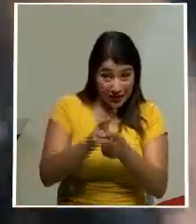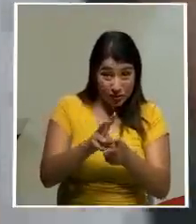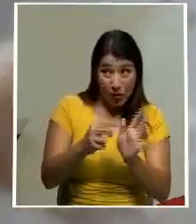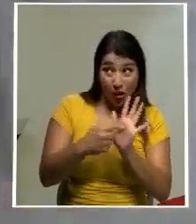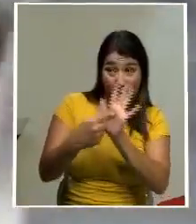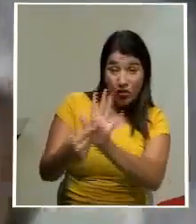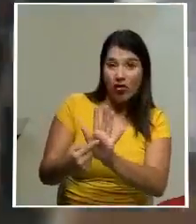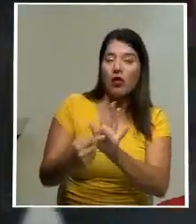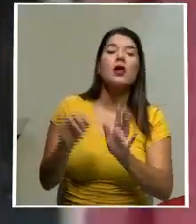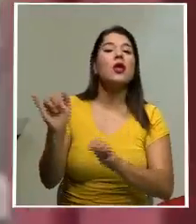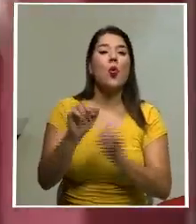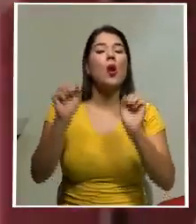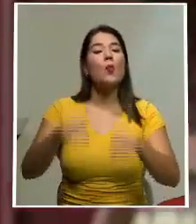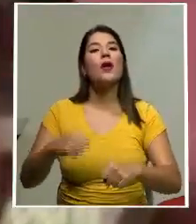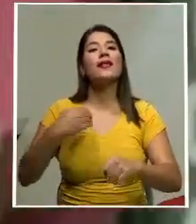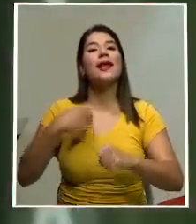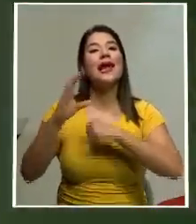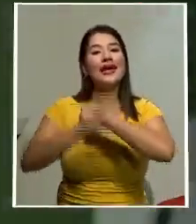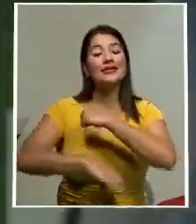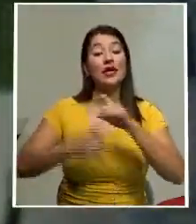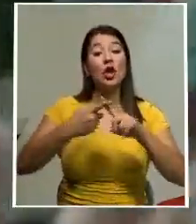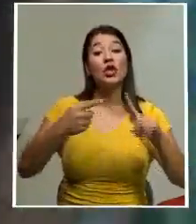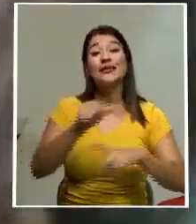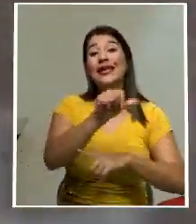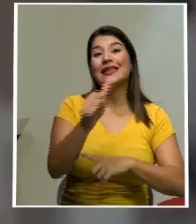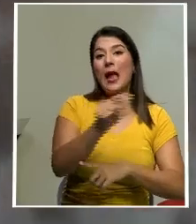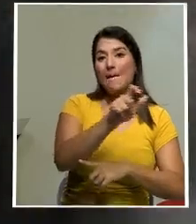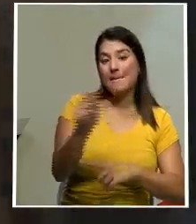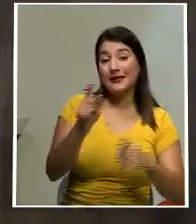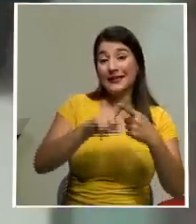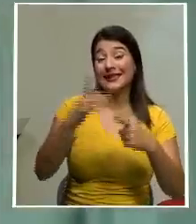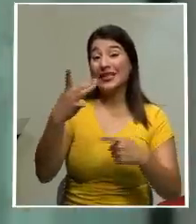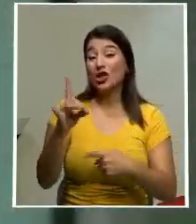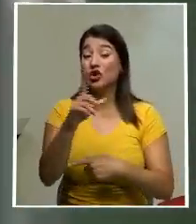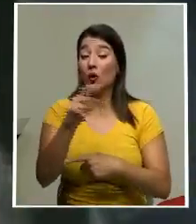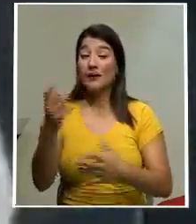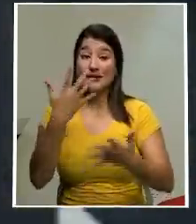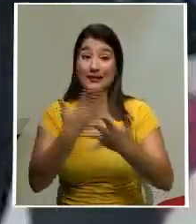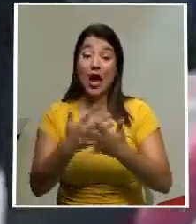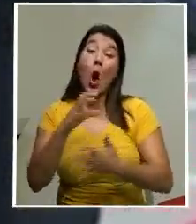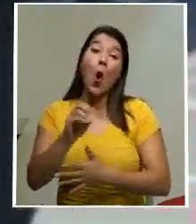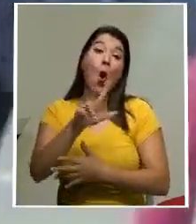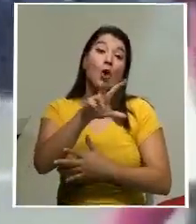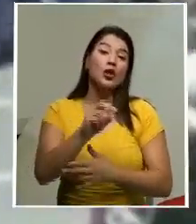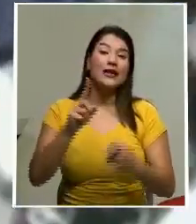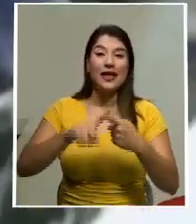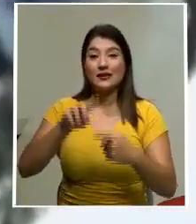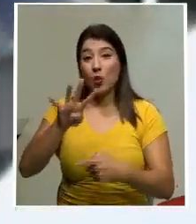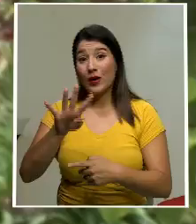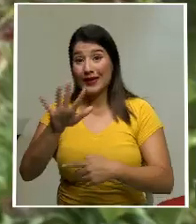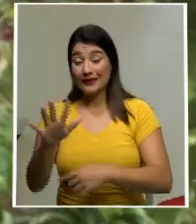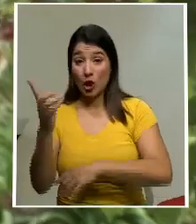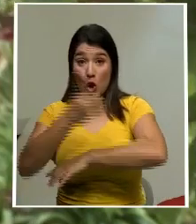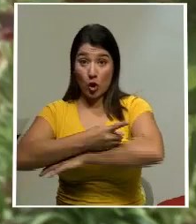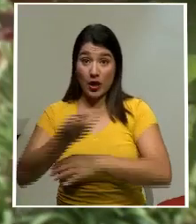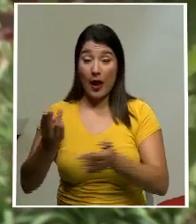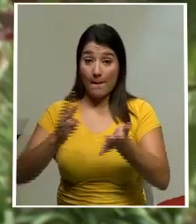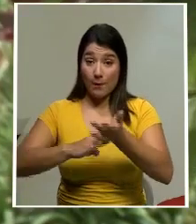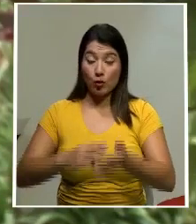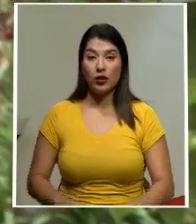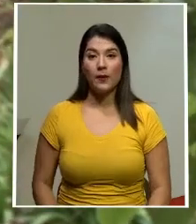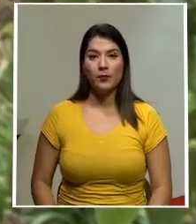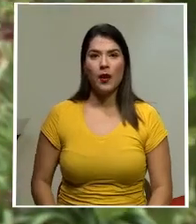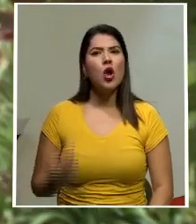será reprimido con una pena de prisión de 10 meses a 18 meses o de 30 a 45 días multa. Constantemente